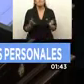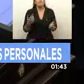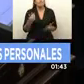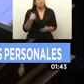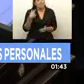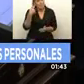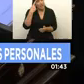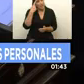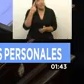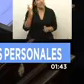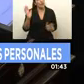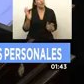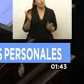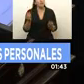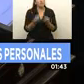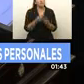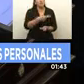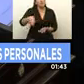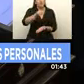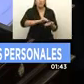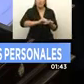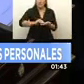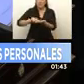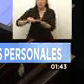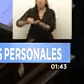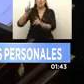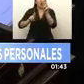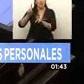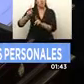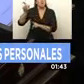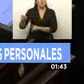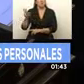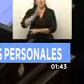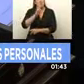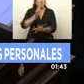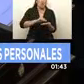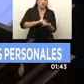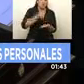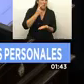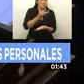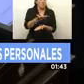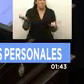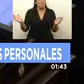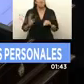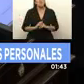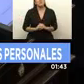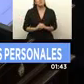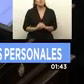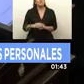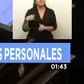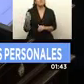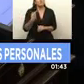que varios senadores y tal vez algunas legisladoras que tenemos